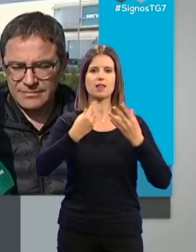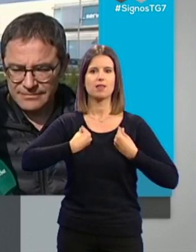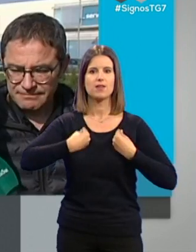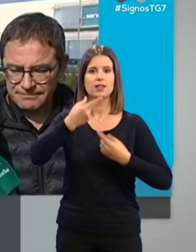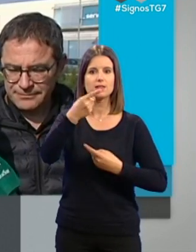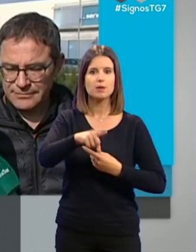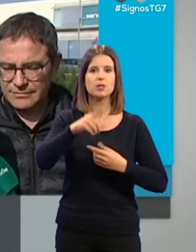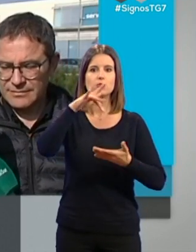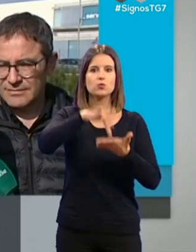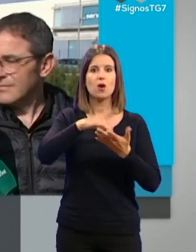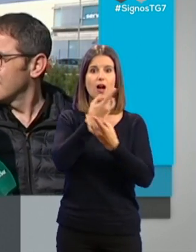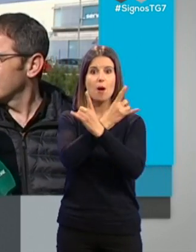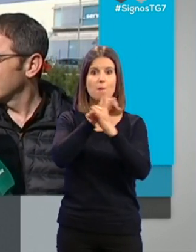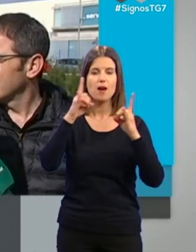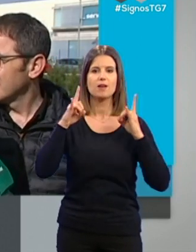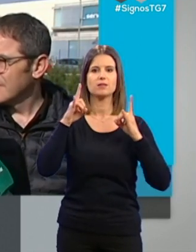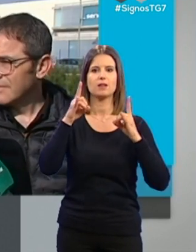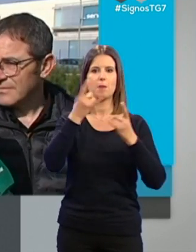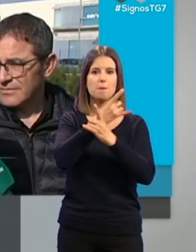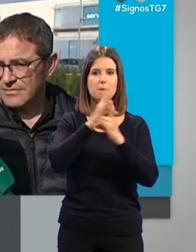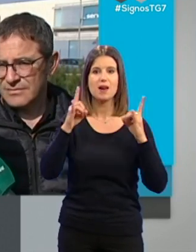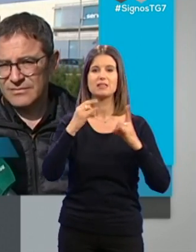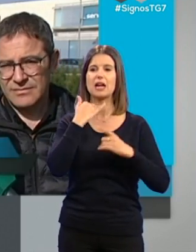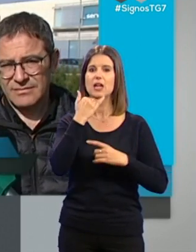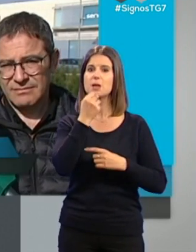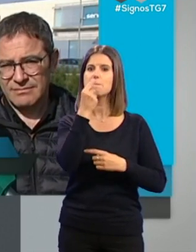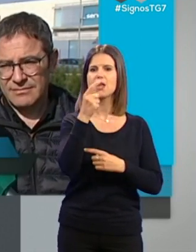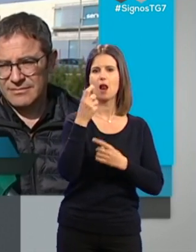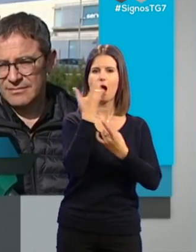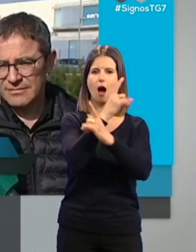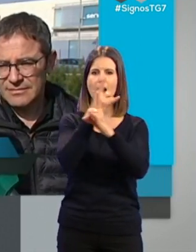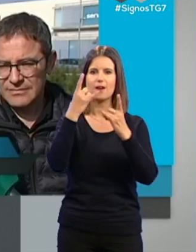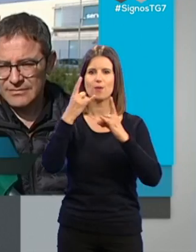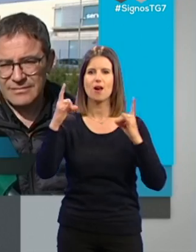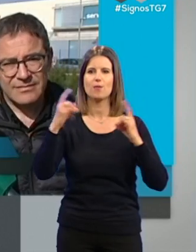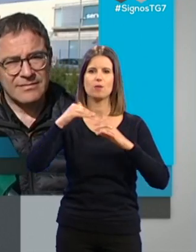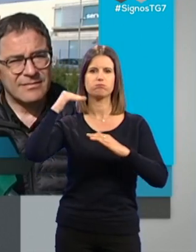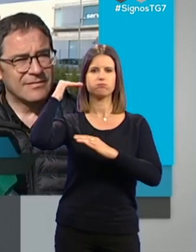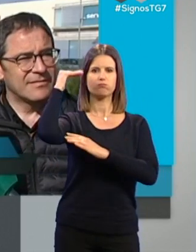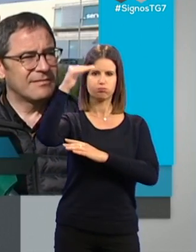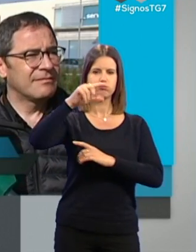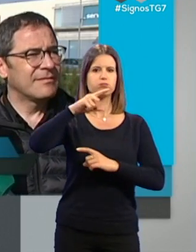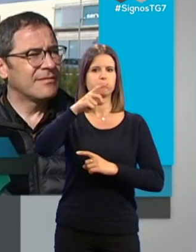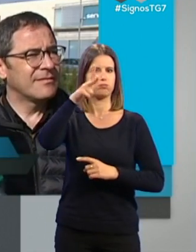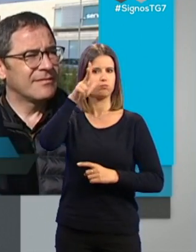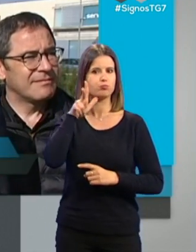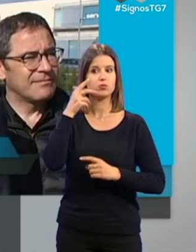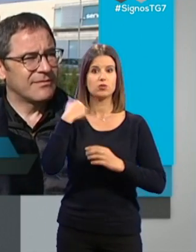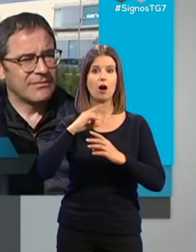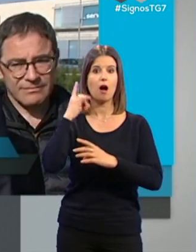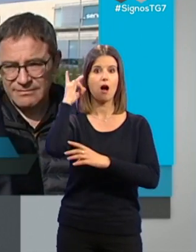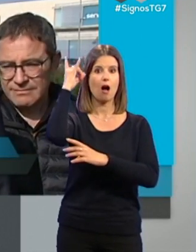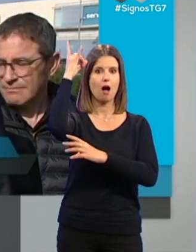incluso cuando las plantas estén, los árboles, prácticamente mil árboles de alto porte estén crecidos,